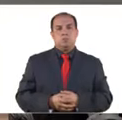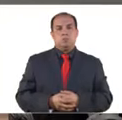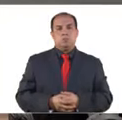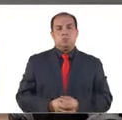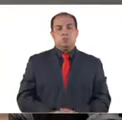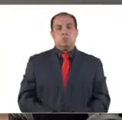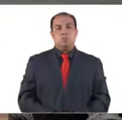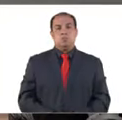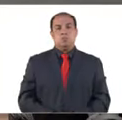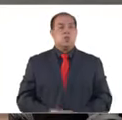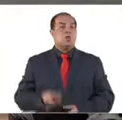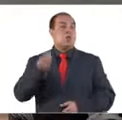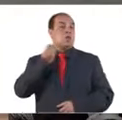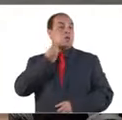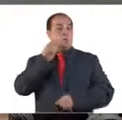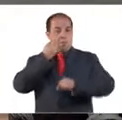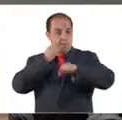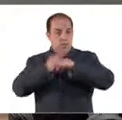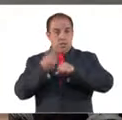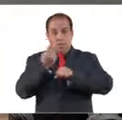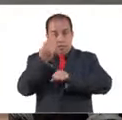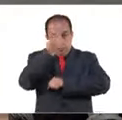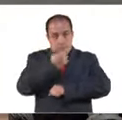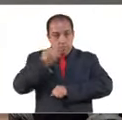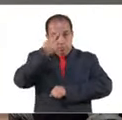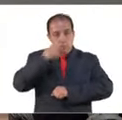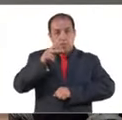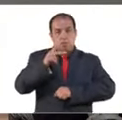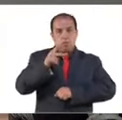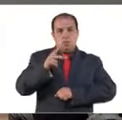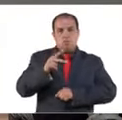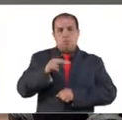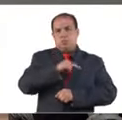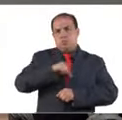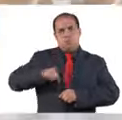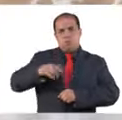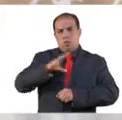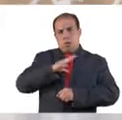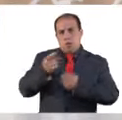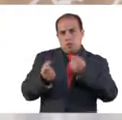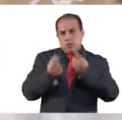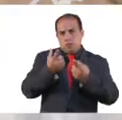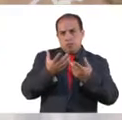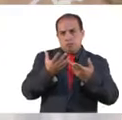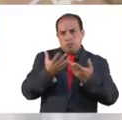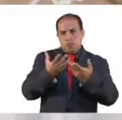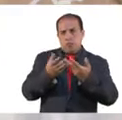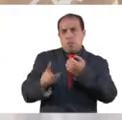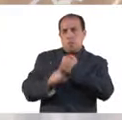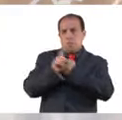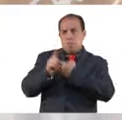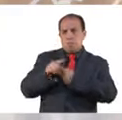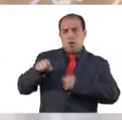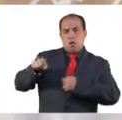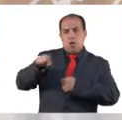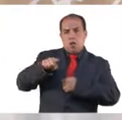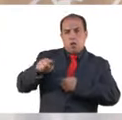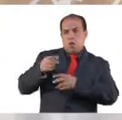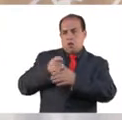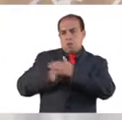la Contraloría tendría que ver, pero no porque tuviéramos nosotros alguna referencia de algún mal